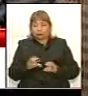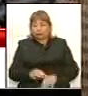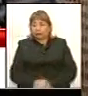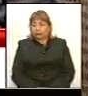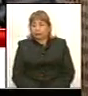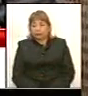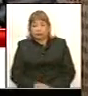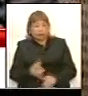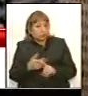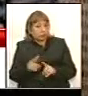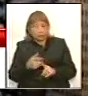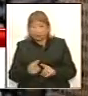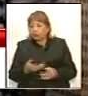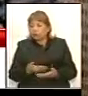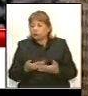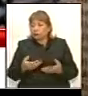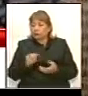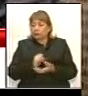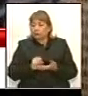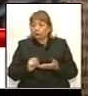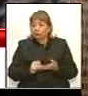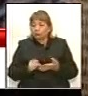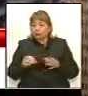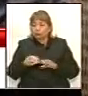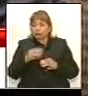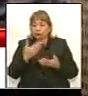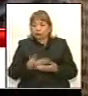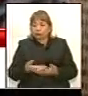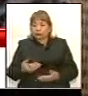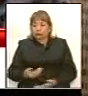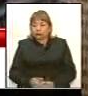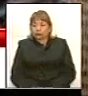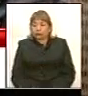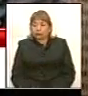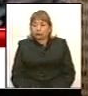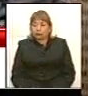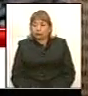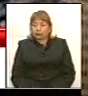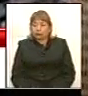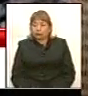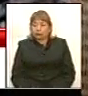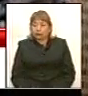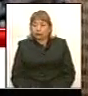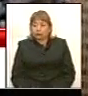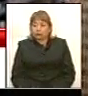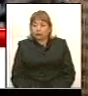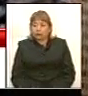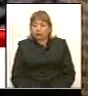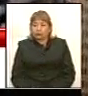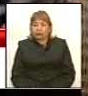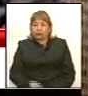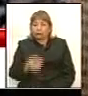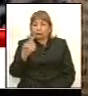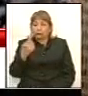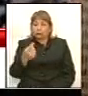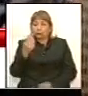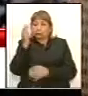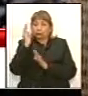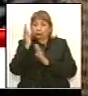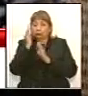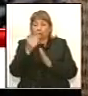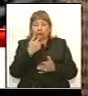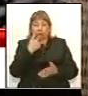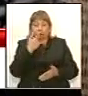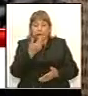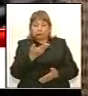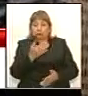y modifica la ley que crea el Sistema Nacional de Gestión de Riesgo de Desastres. De cara a la exposición que hace el jefe